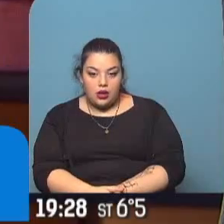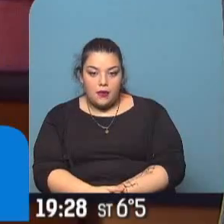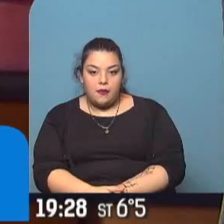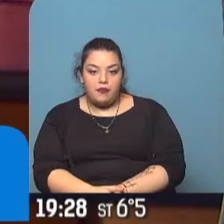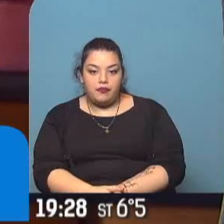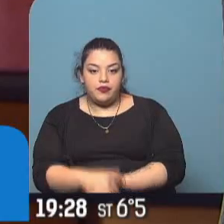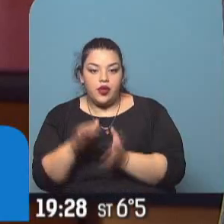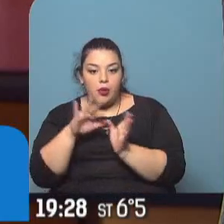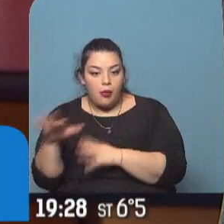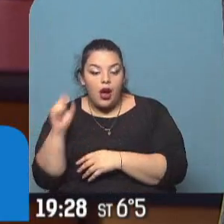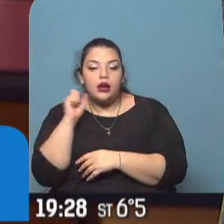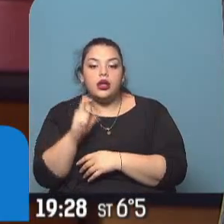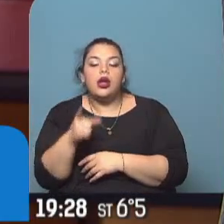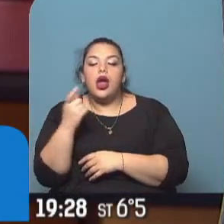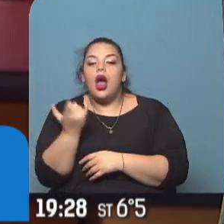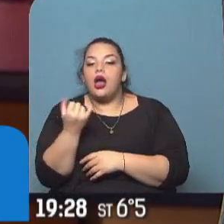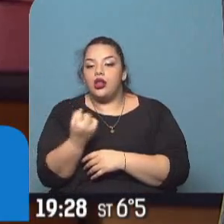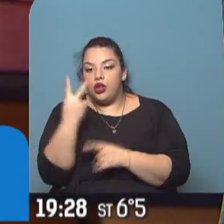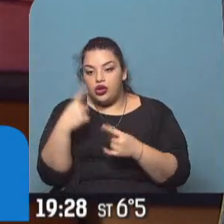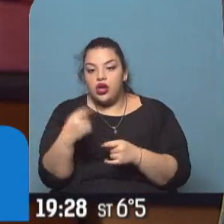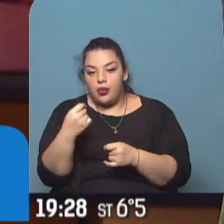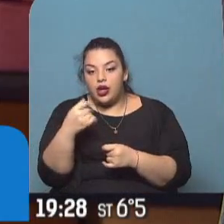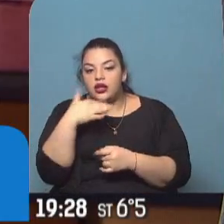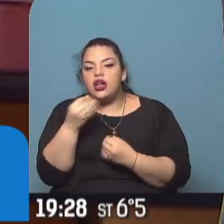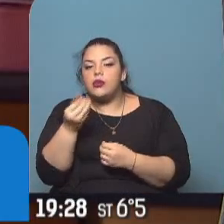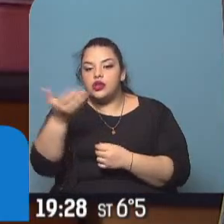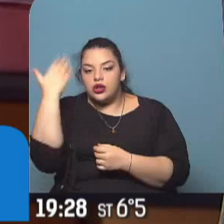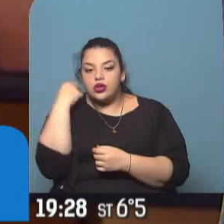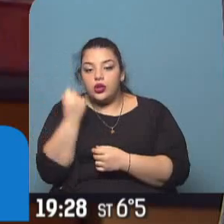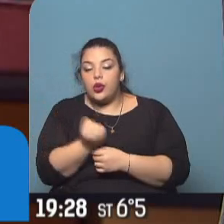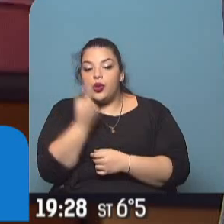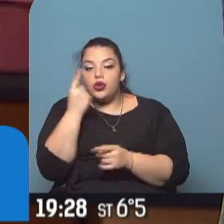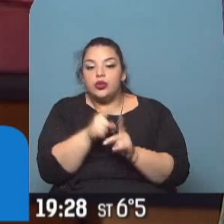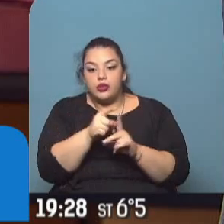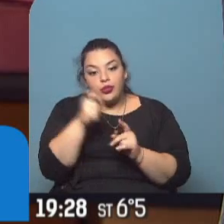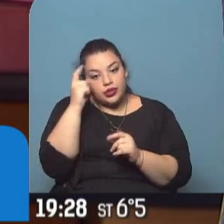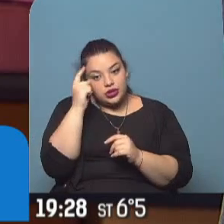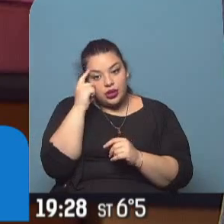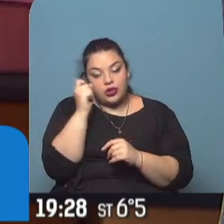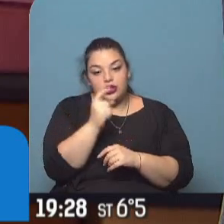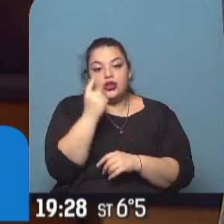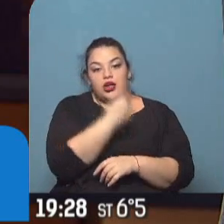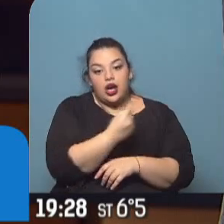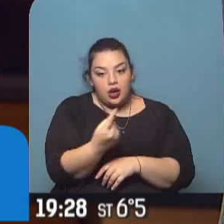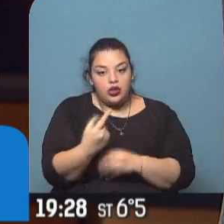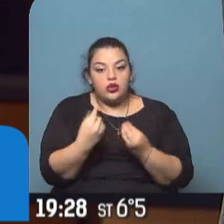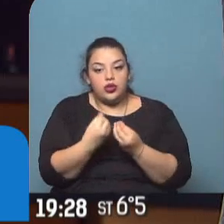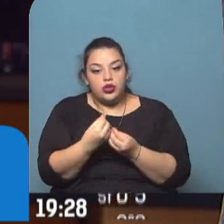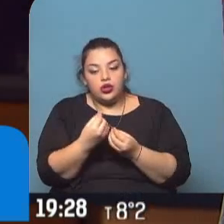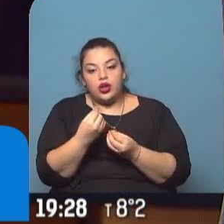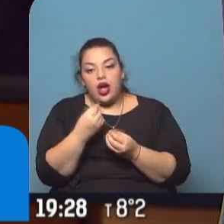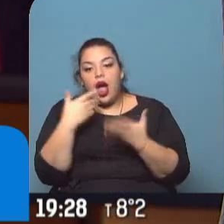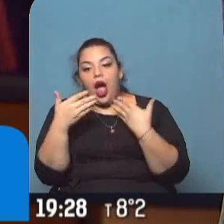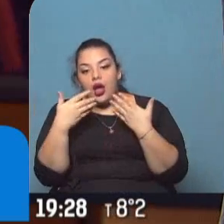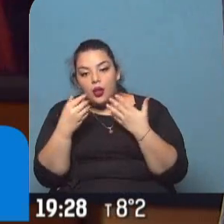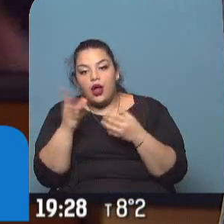claves para entender lo que pasó ayer. Uno es la permeabilidad de parte de las compañeras que fueron receptivas a una cantidad de iniciativas que fueron